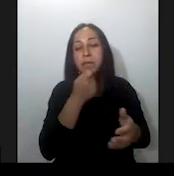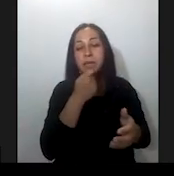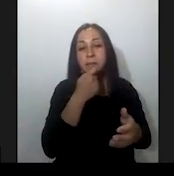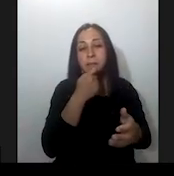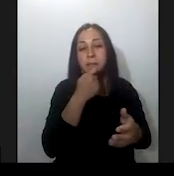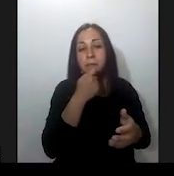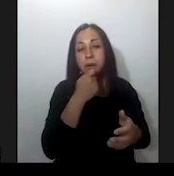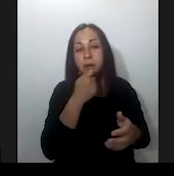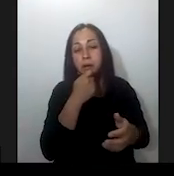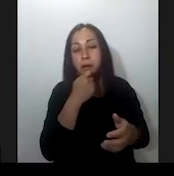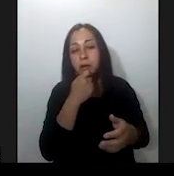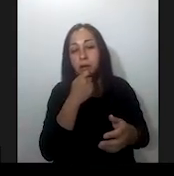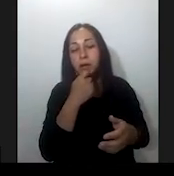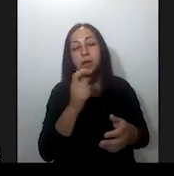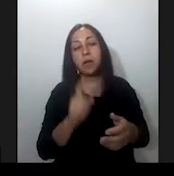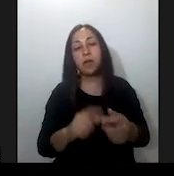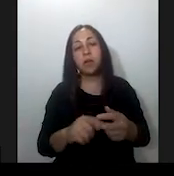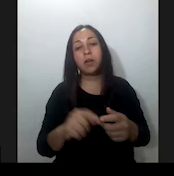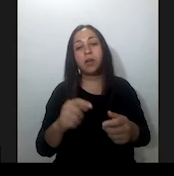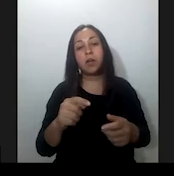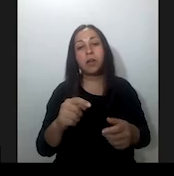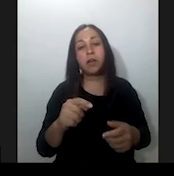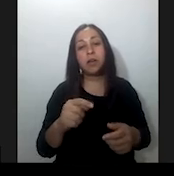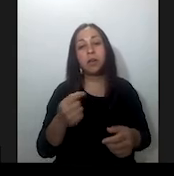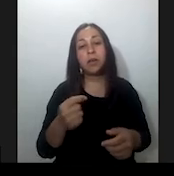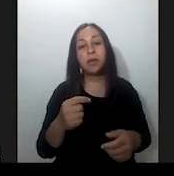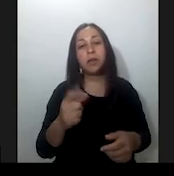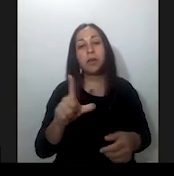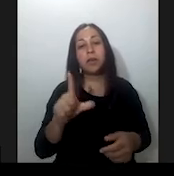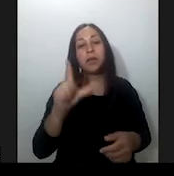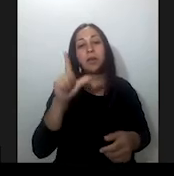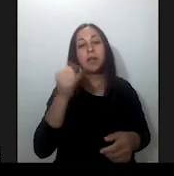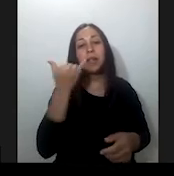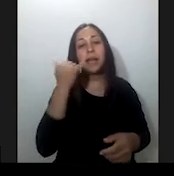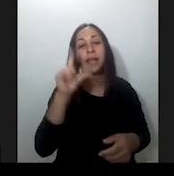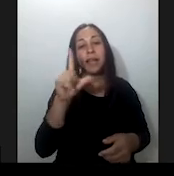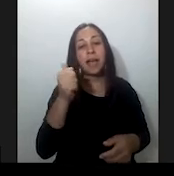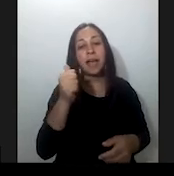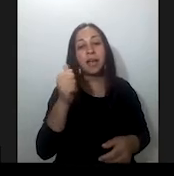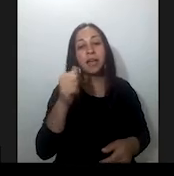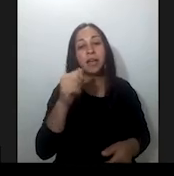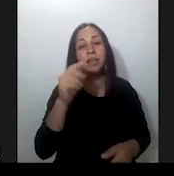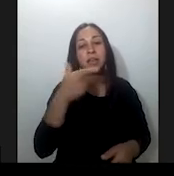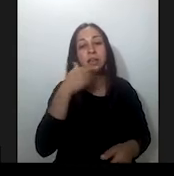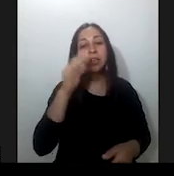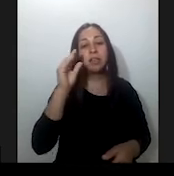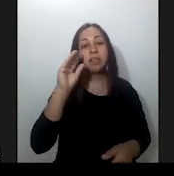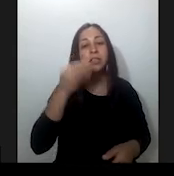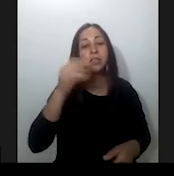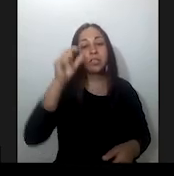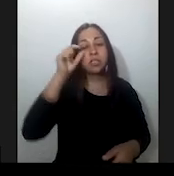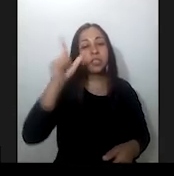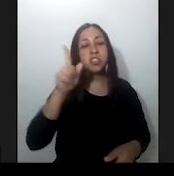Agreguemos algunos que otros datos, por ejemplo, a Laila, bien, mi apellido Yeli y soy de